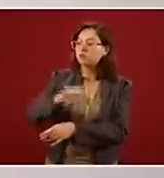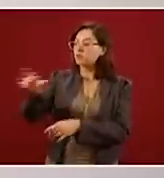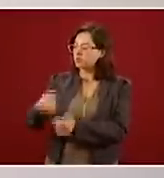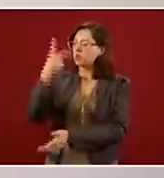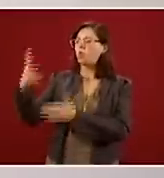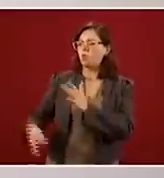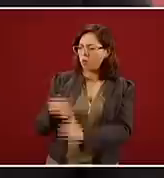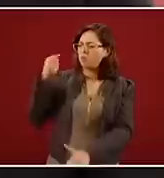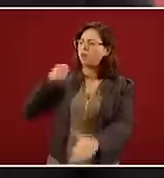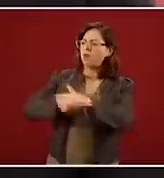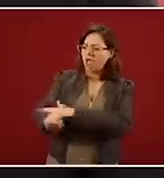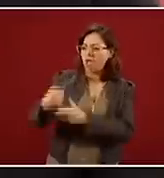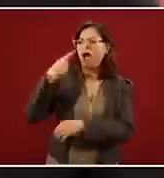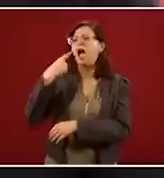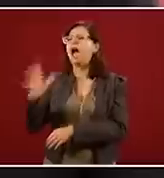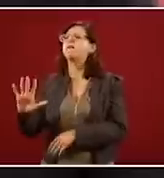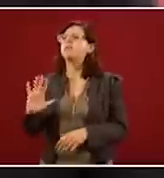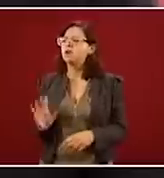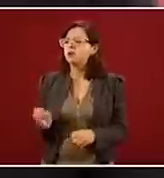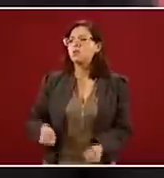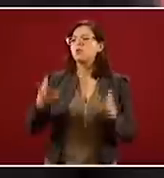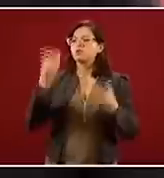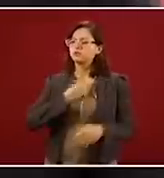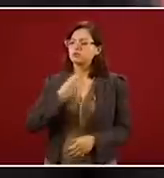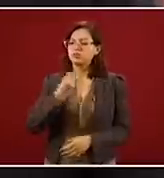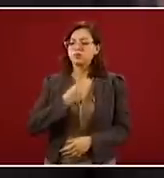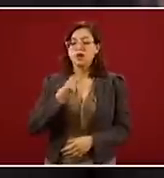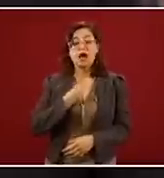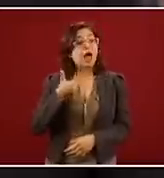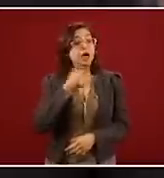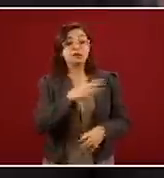meter, a ver quién se cansa primero. Ese era